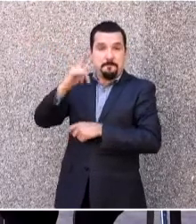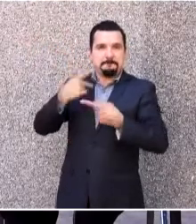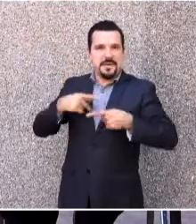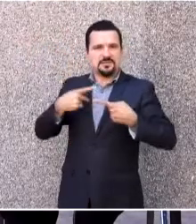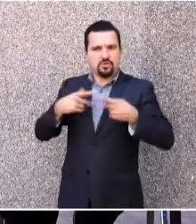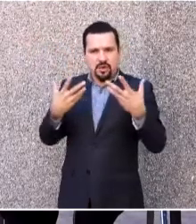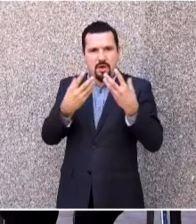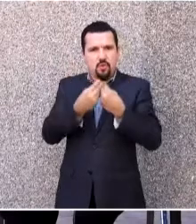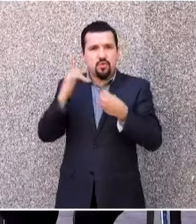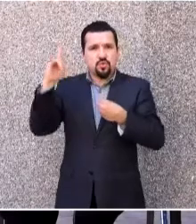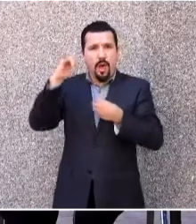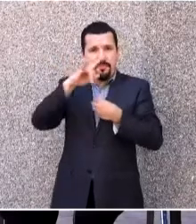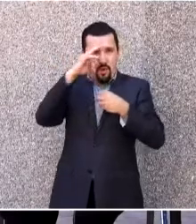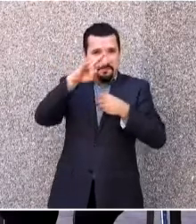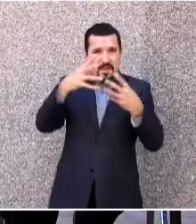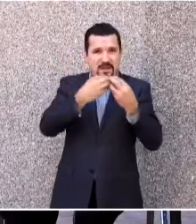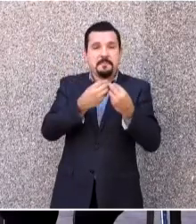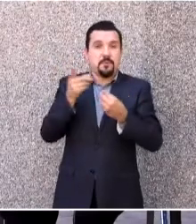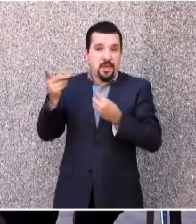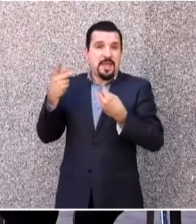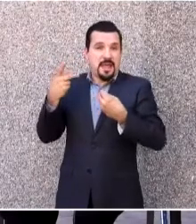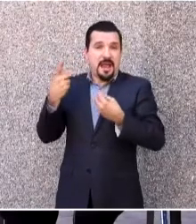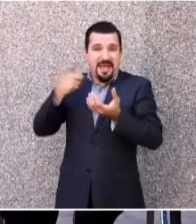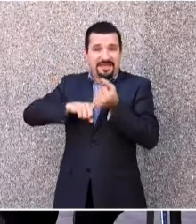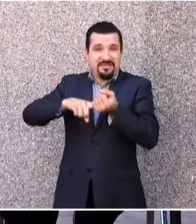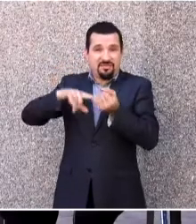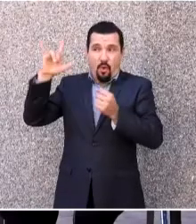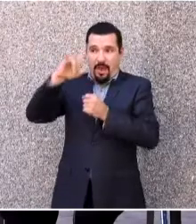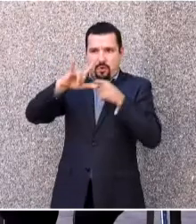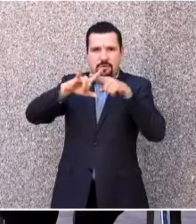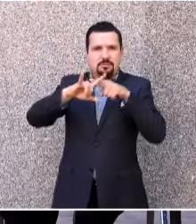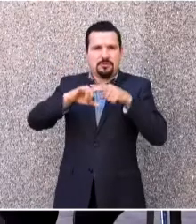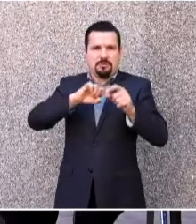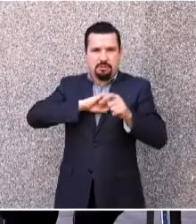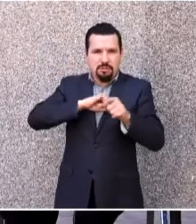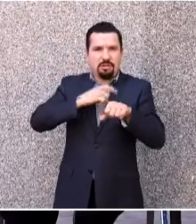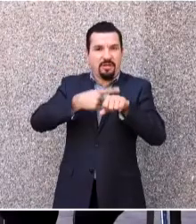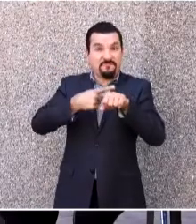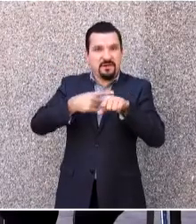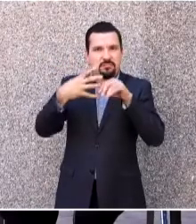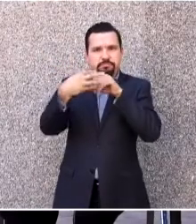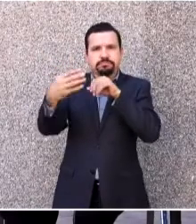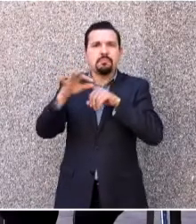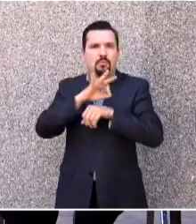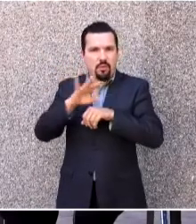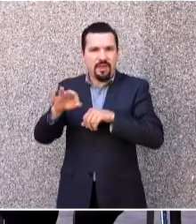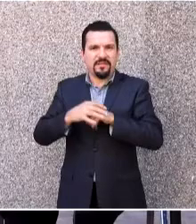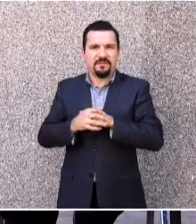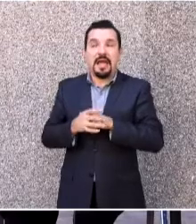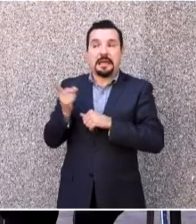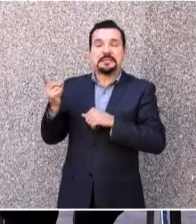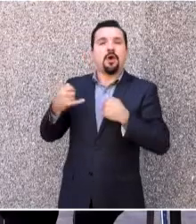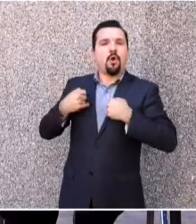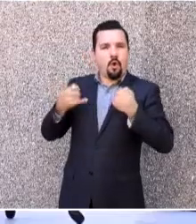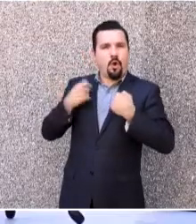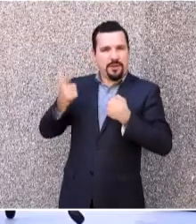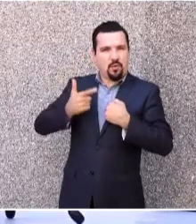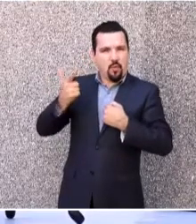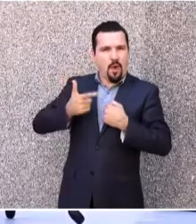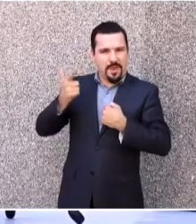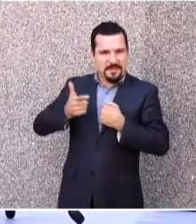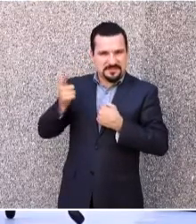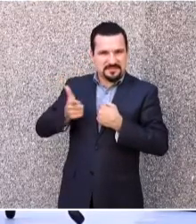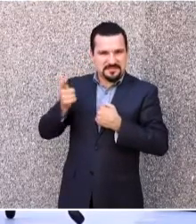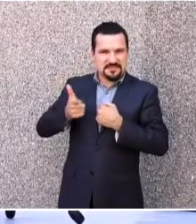exactamente. Ayer, el domingo, precisamente hablábamos de la responsabilidad de este joven,